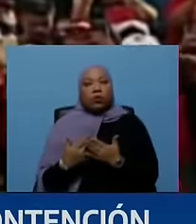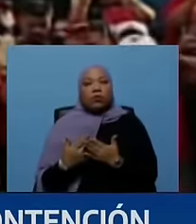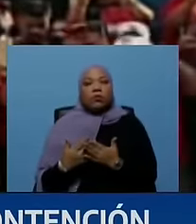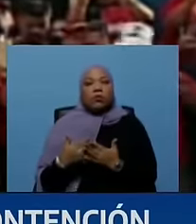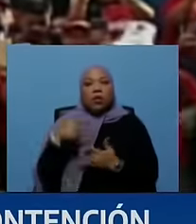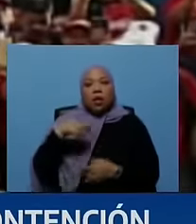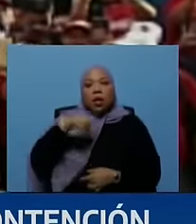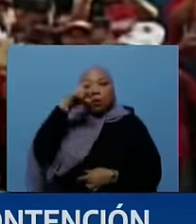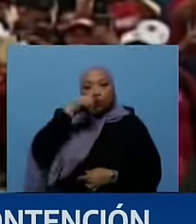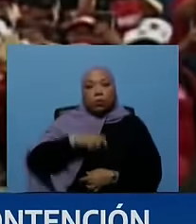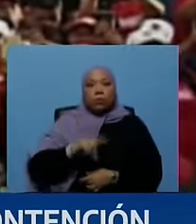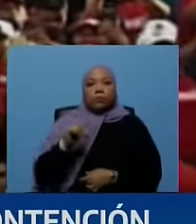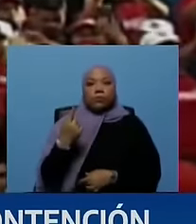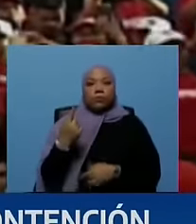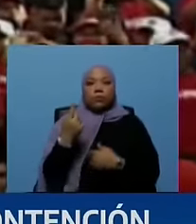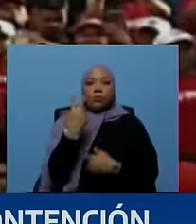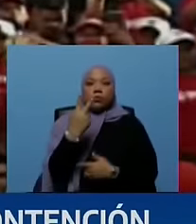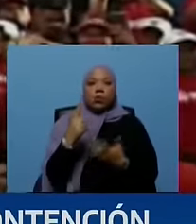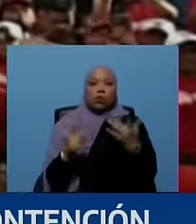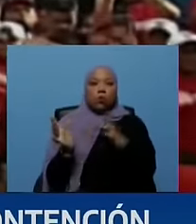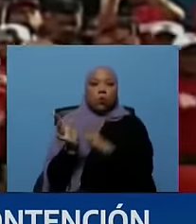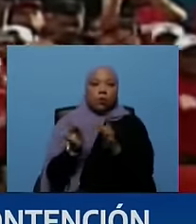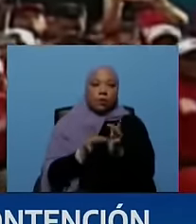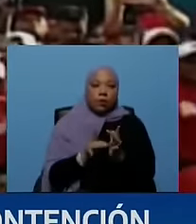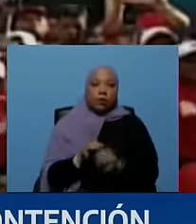Este año hicimos la primera, el 21 de abril.